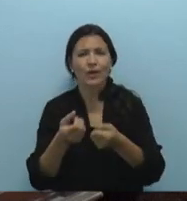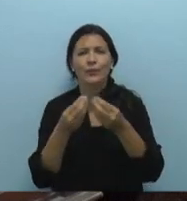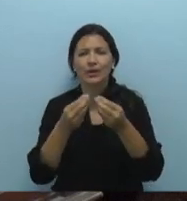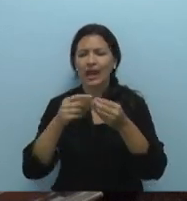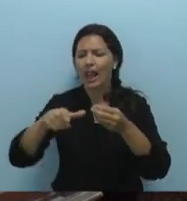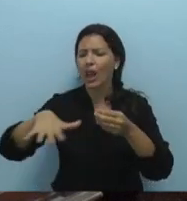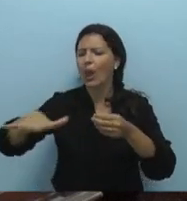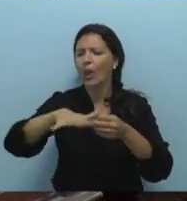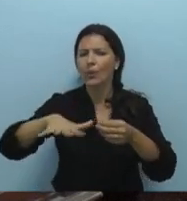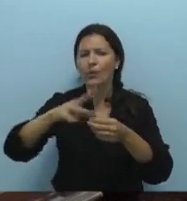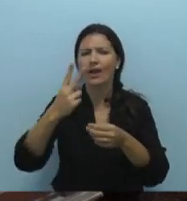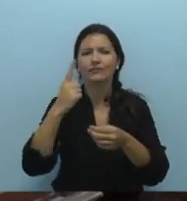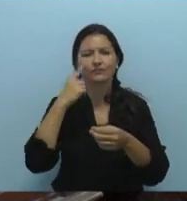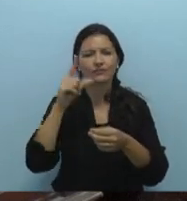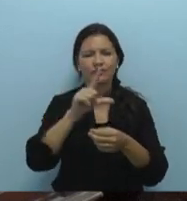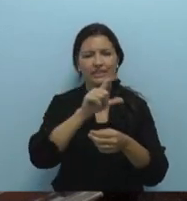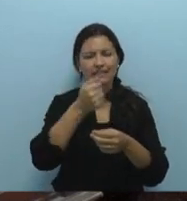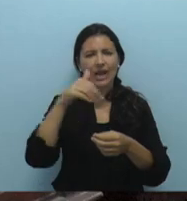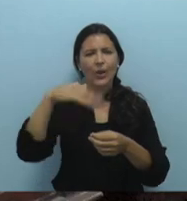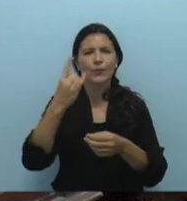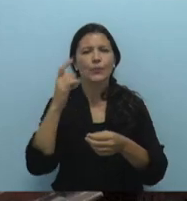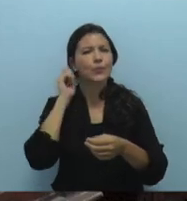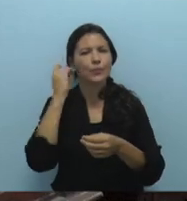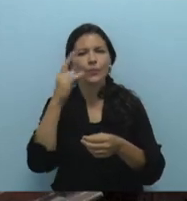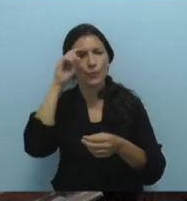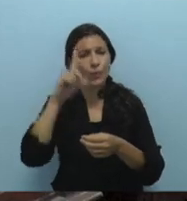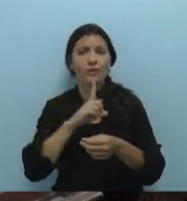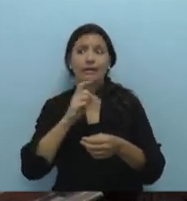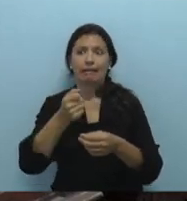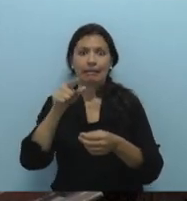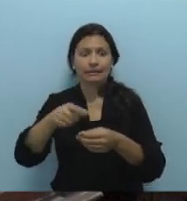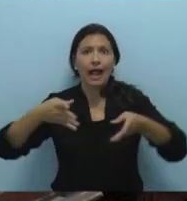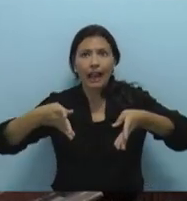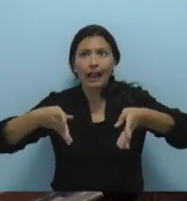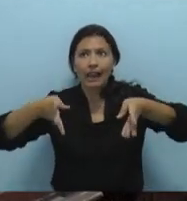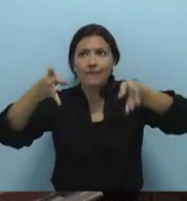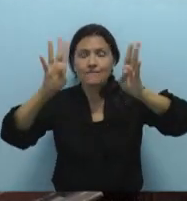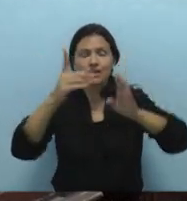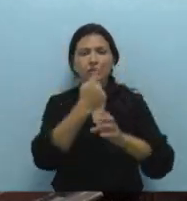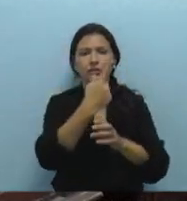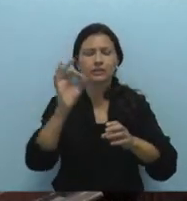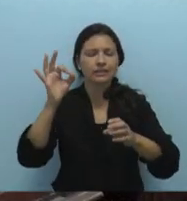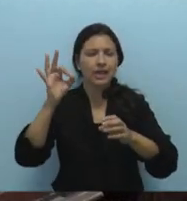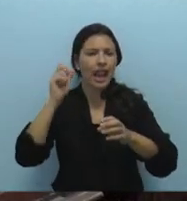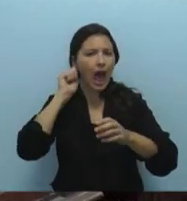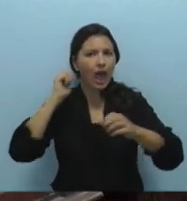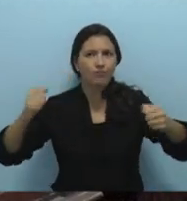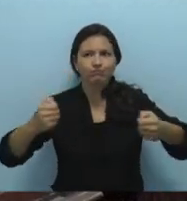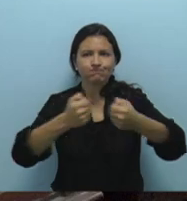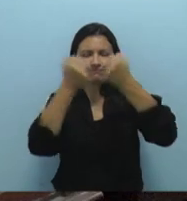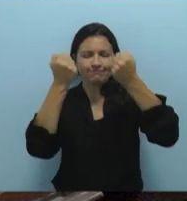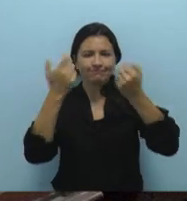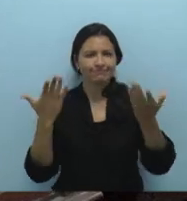dos o tres cositas sobre esto. Primero, que el año que viene cumple 100 años, un edificio que está ligado a la